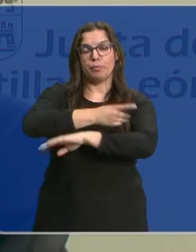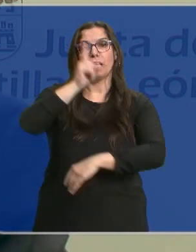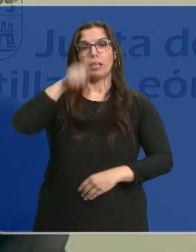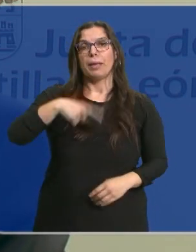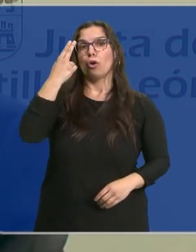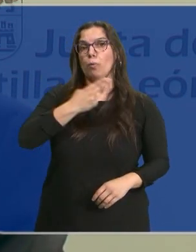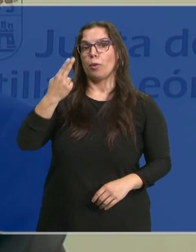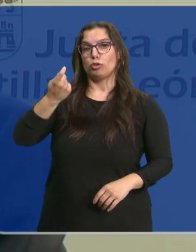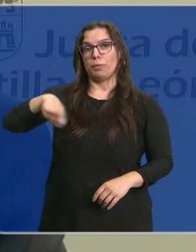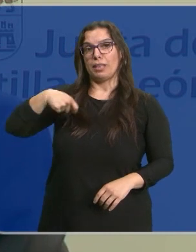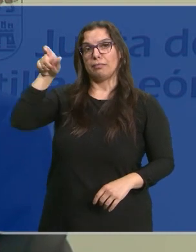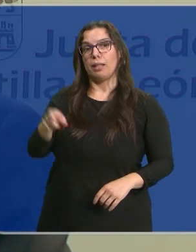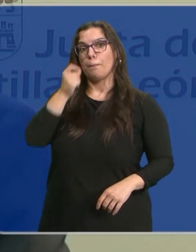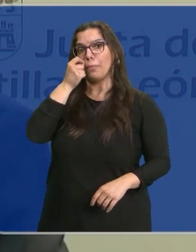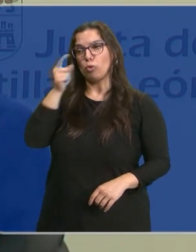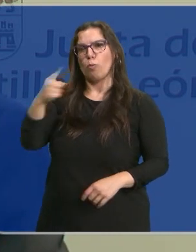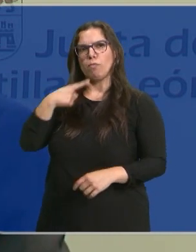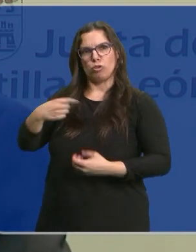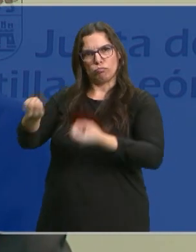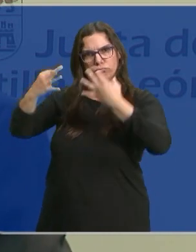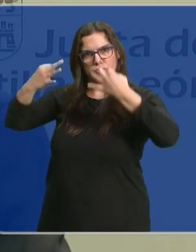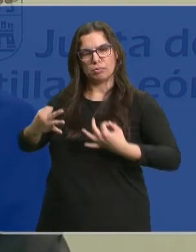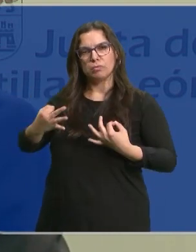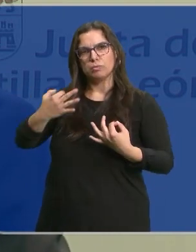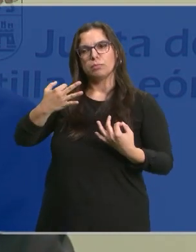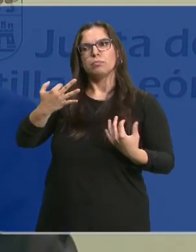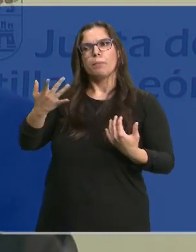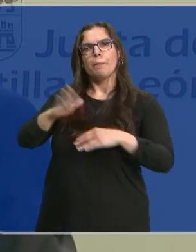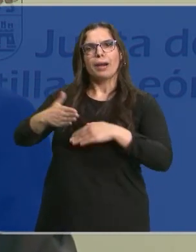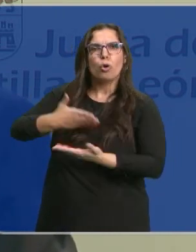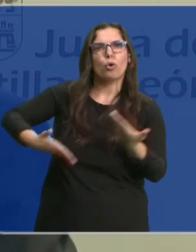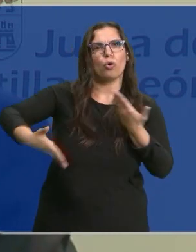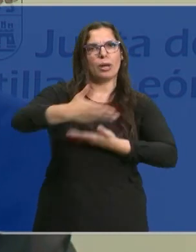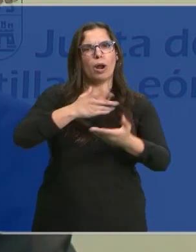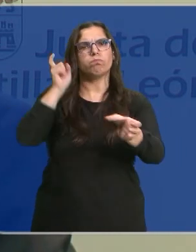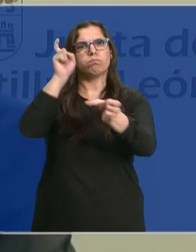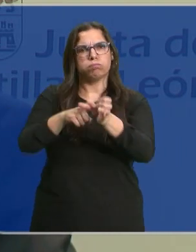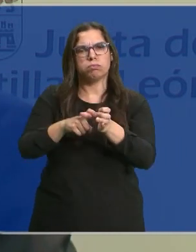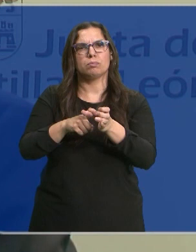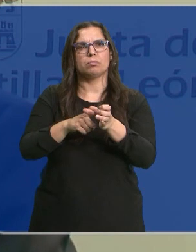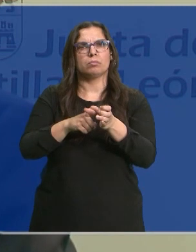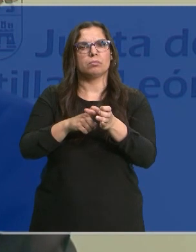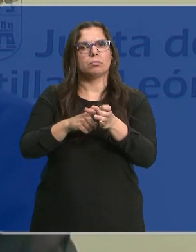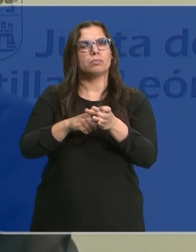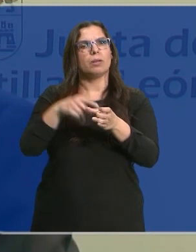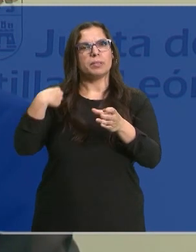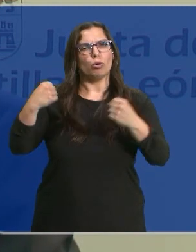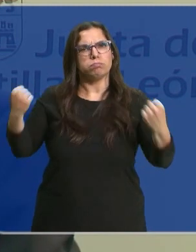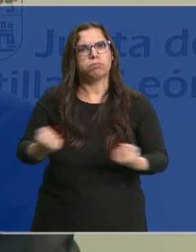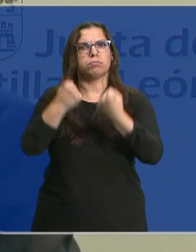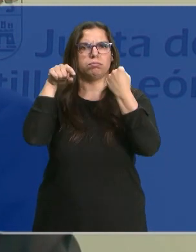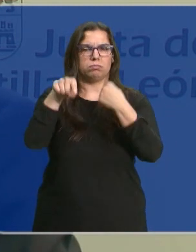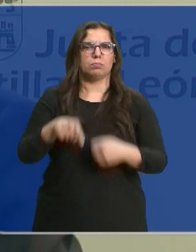presidente Alfonso Fernández Manioco, así me lo ha transmitido, de colaborar y participar en dicha